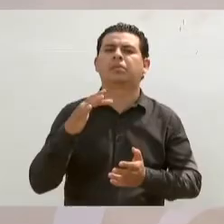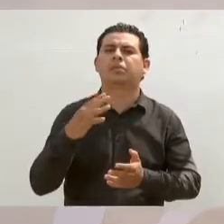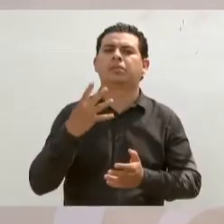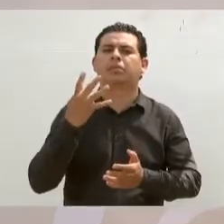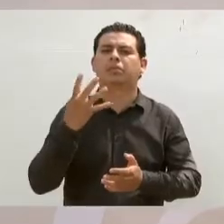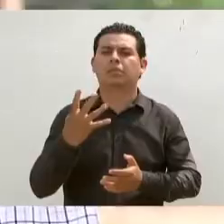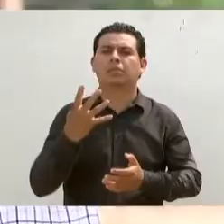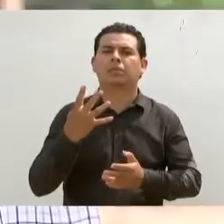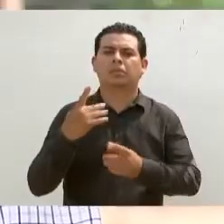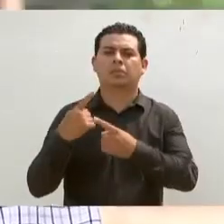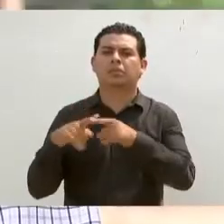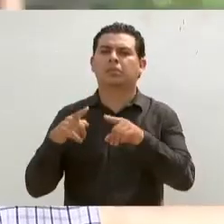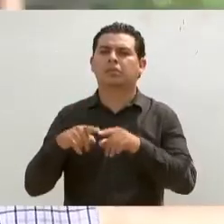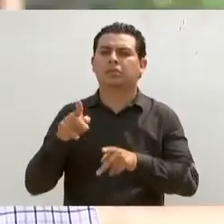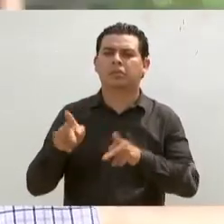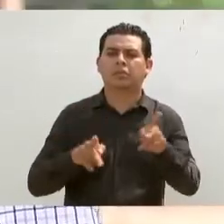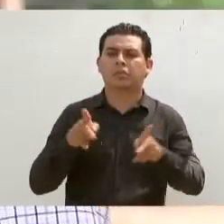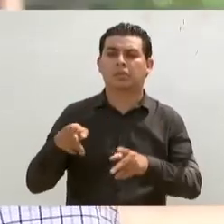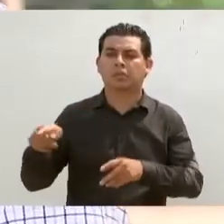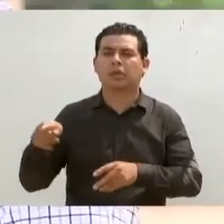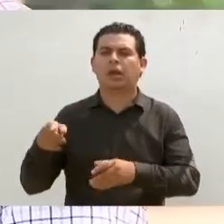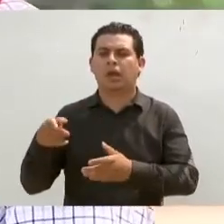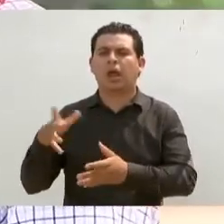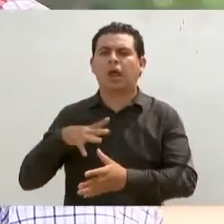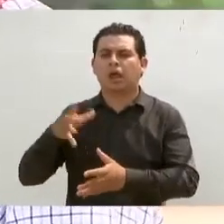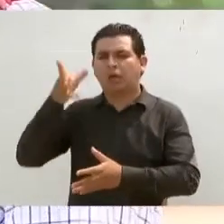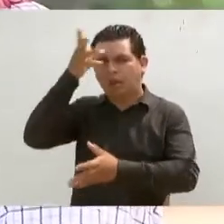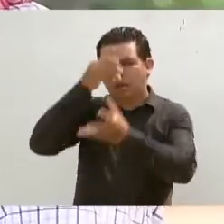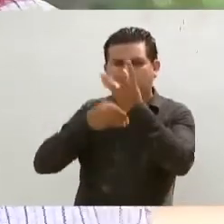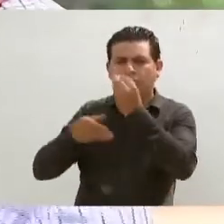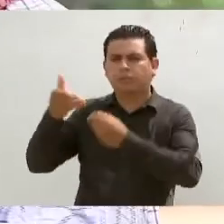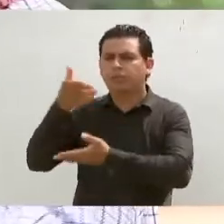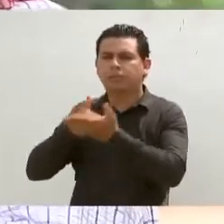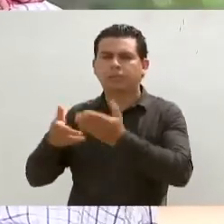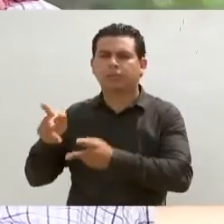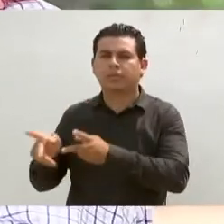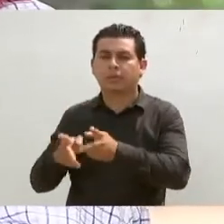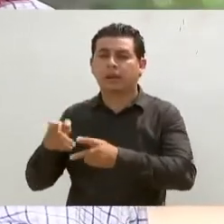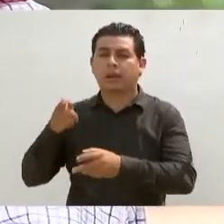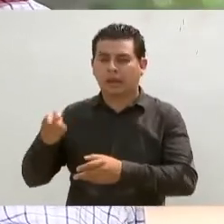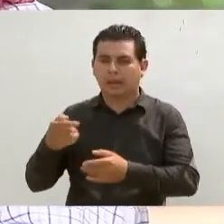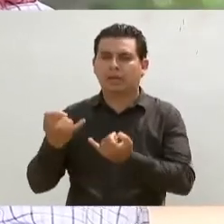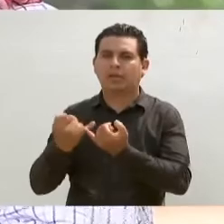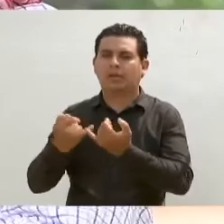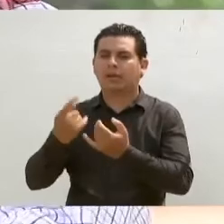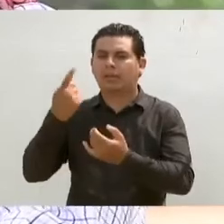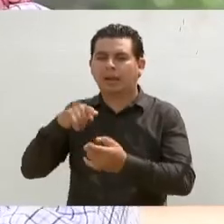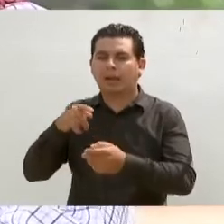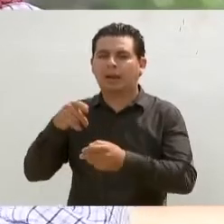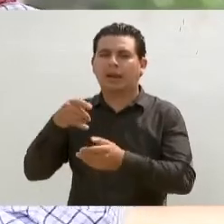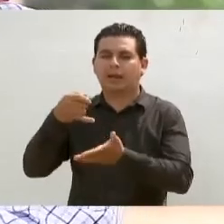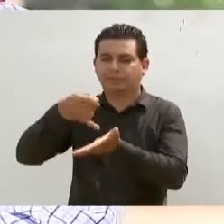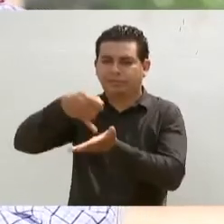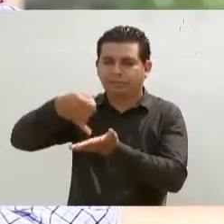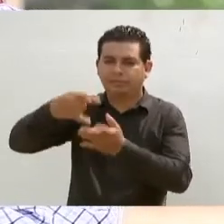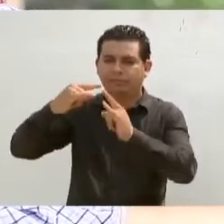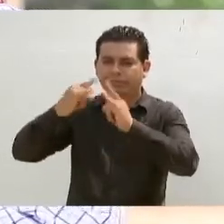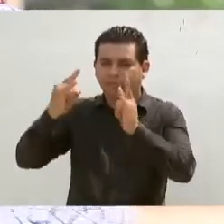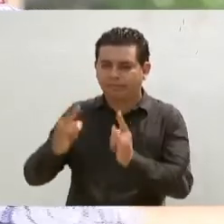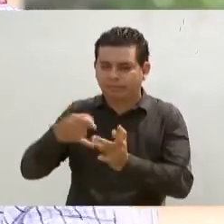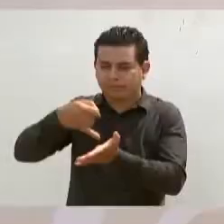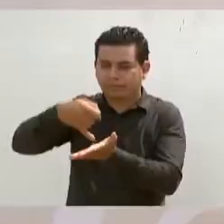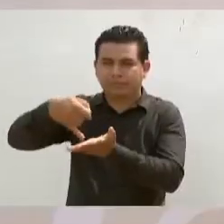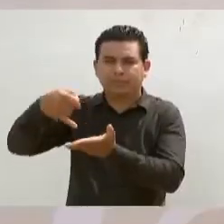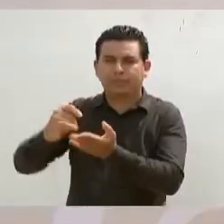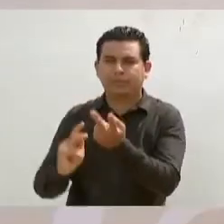1.254 comunidades de aprendizaje campesino y el mismo número de viveros comunitarios.